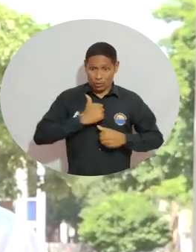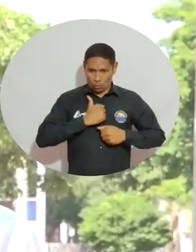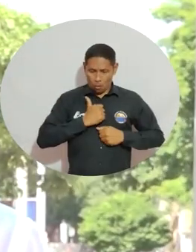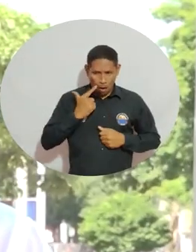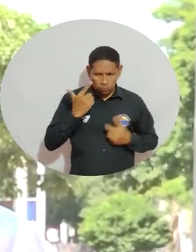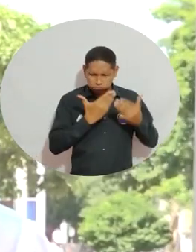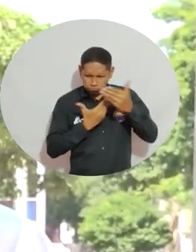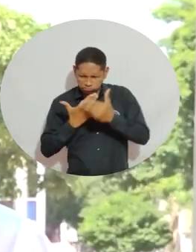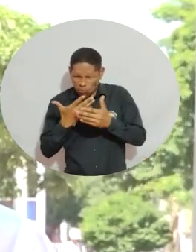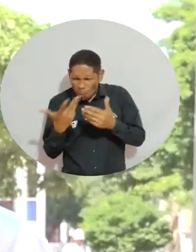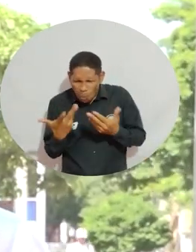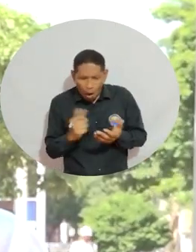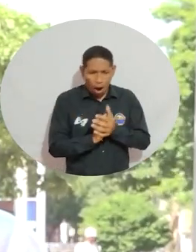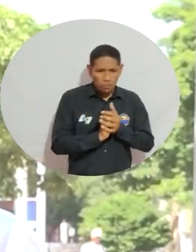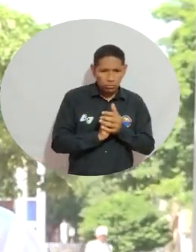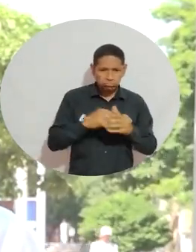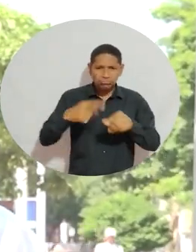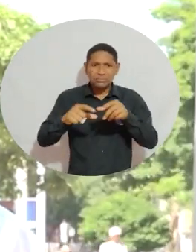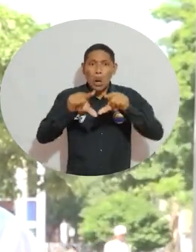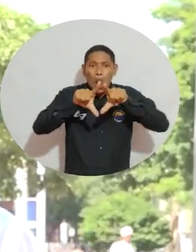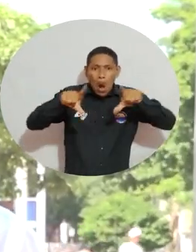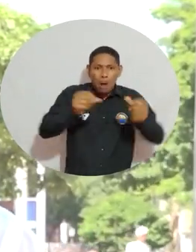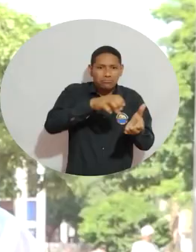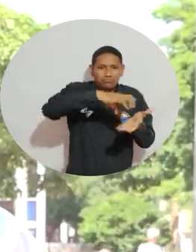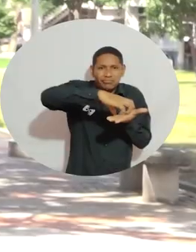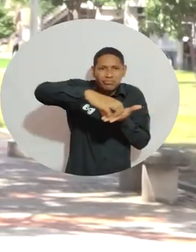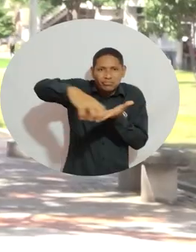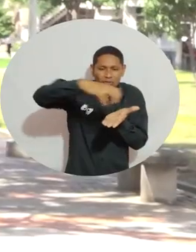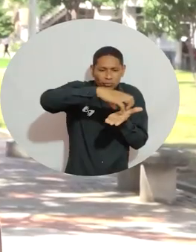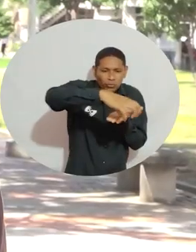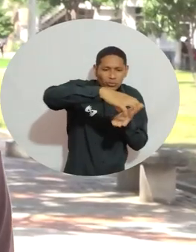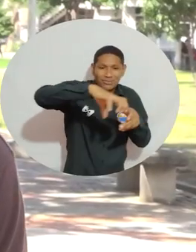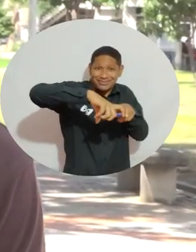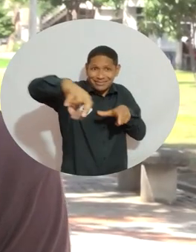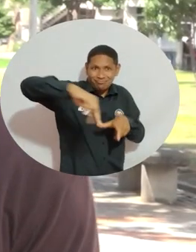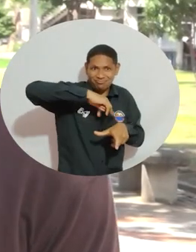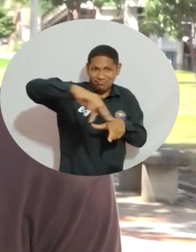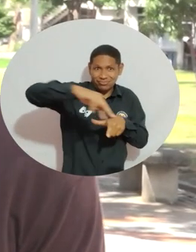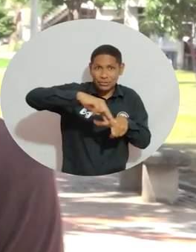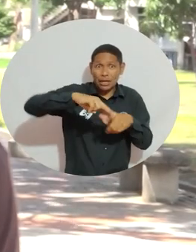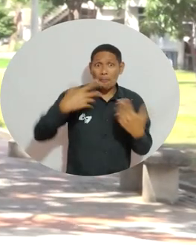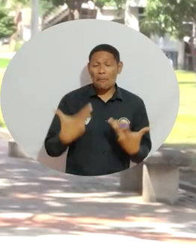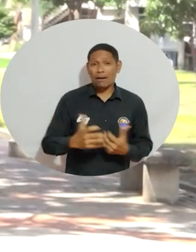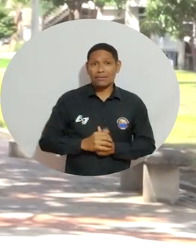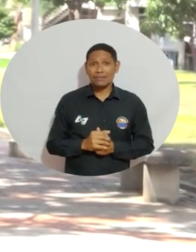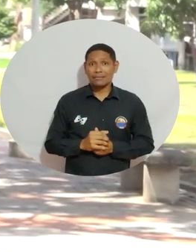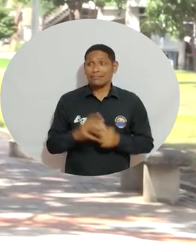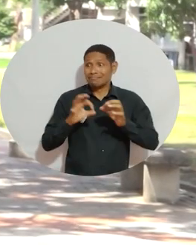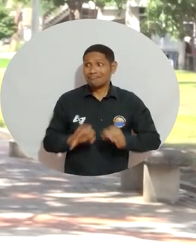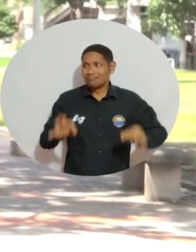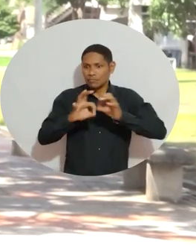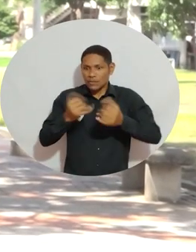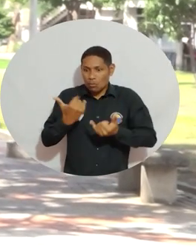en el laboratorio aplicar y desarrollar el adoquín de buena manera. Pues esto significa mucho, ya que